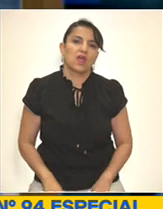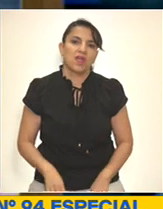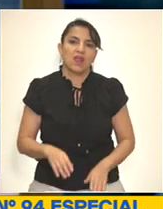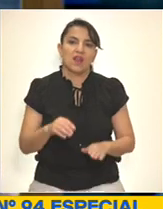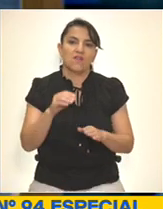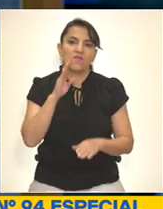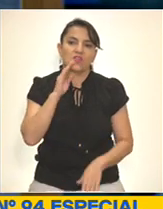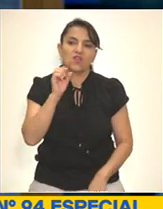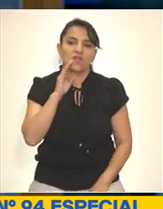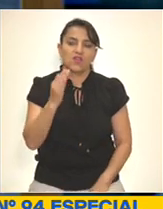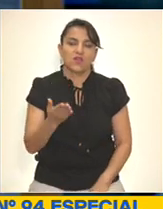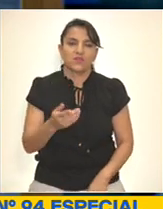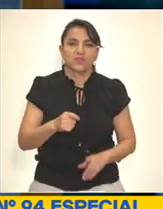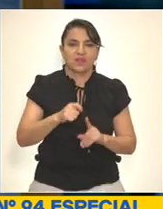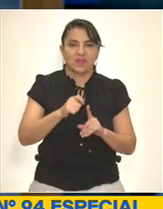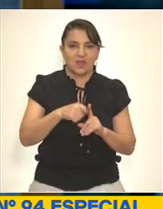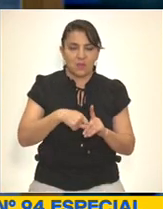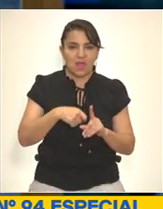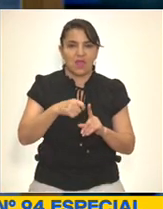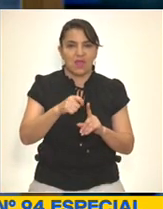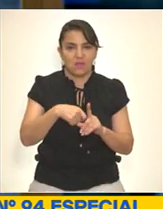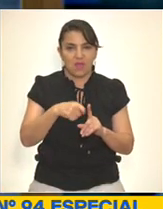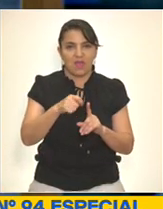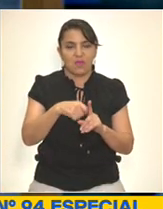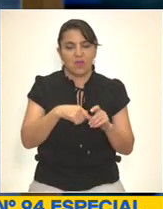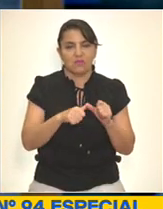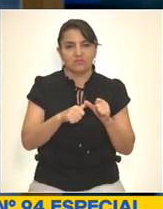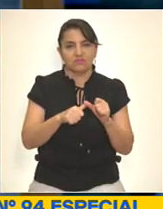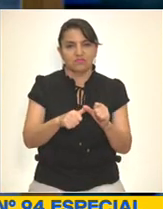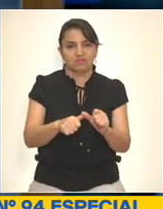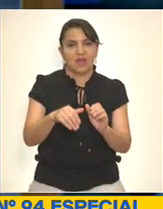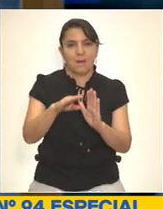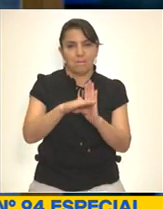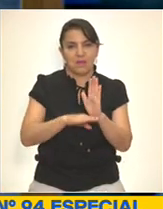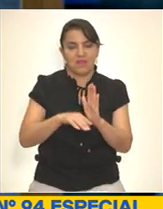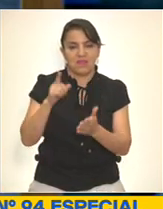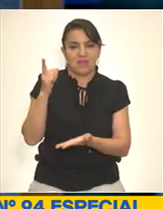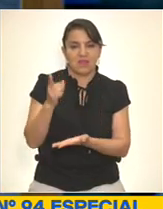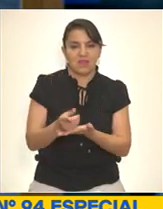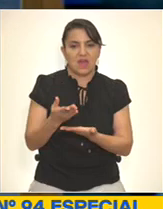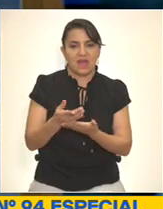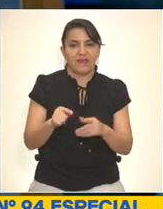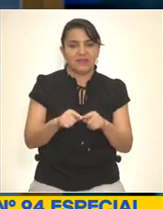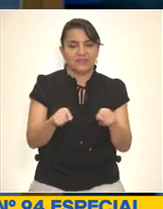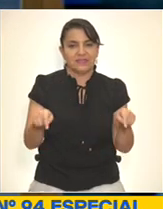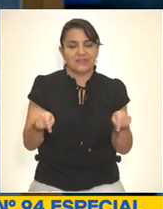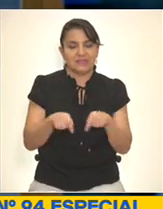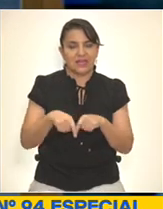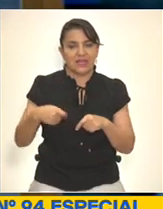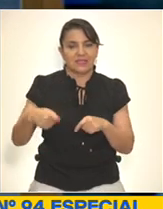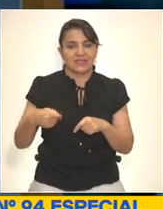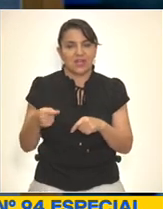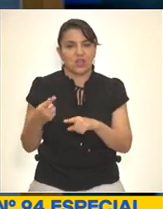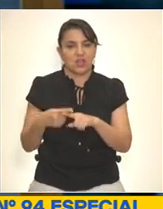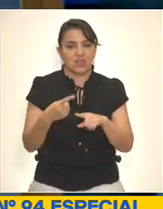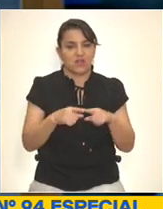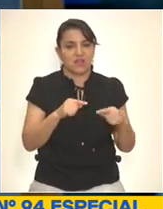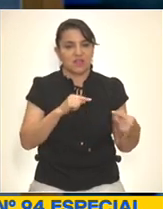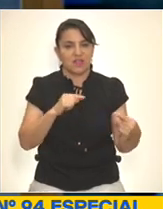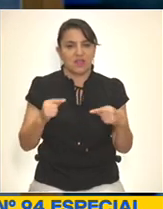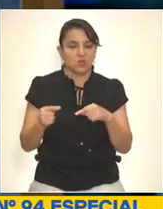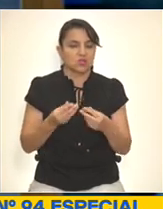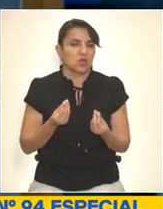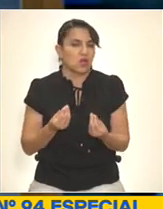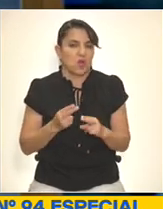varios meses con esta medida, hemos tenido en la sala del Senado una serie de discusiones sobre el carácter de su